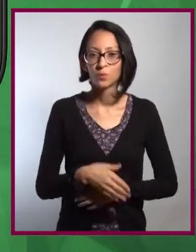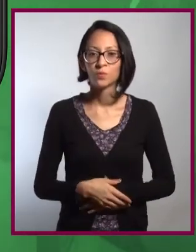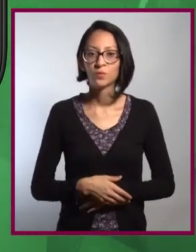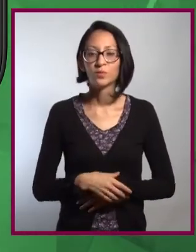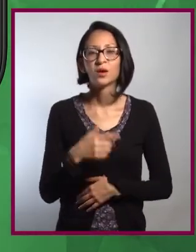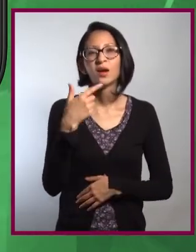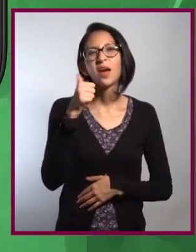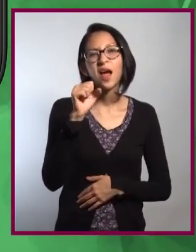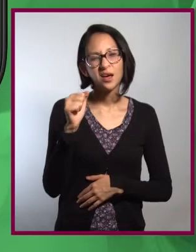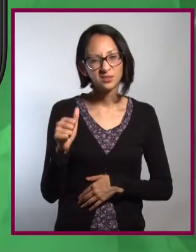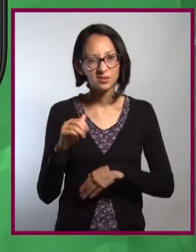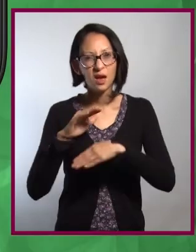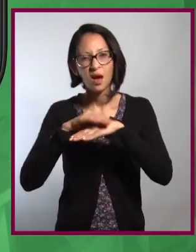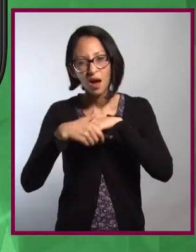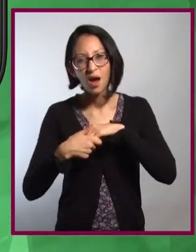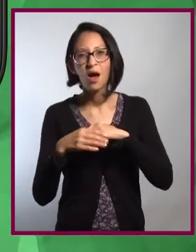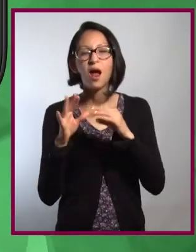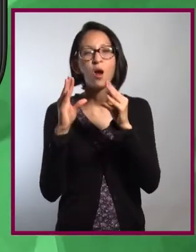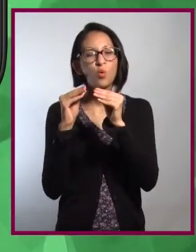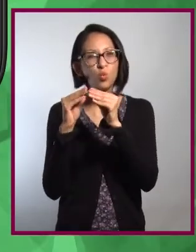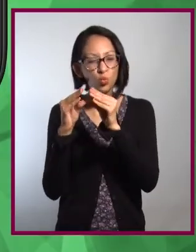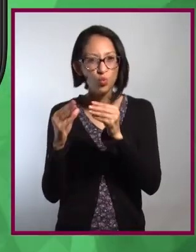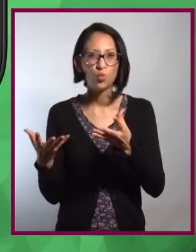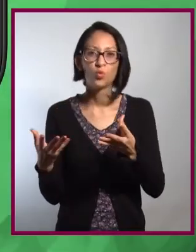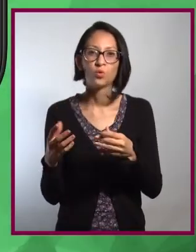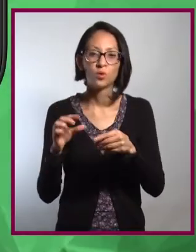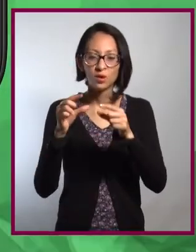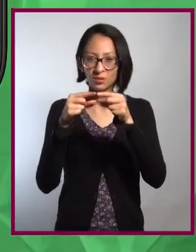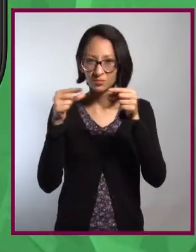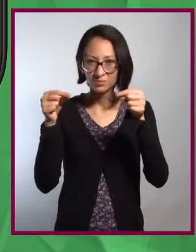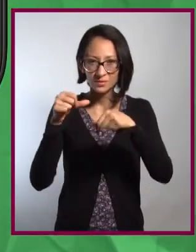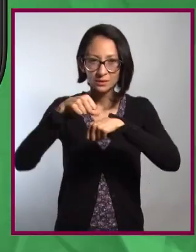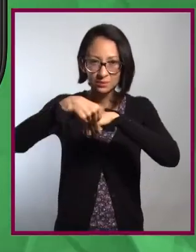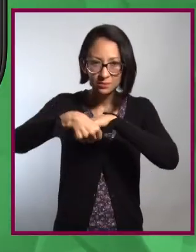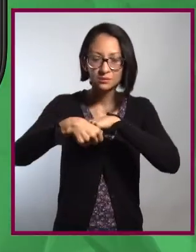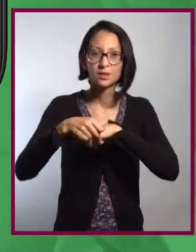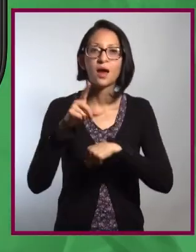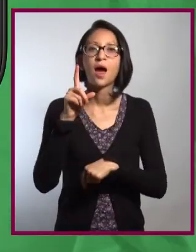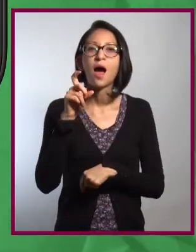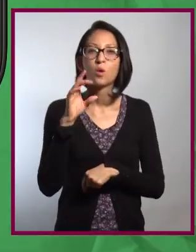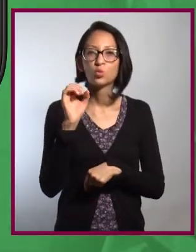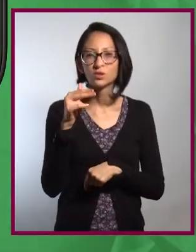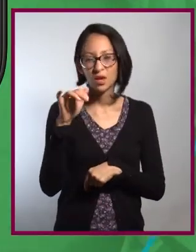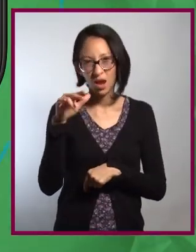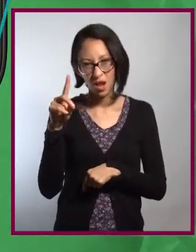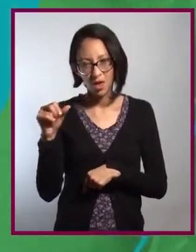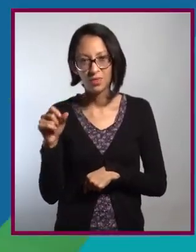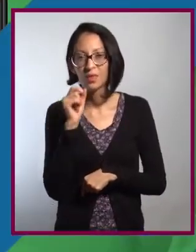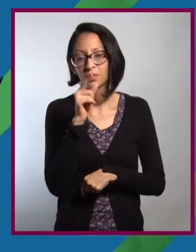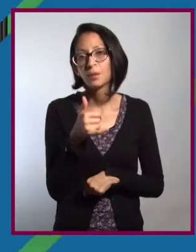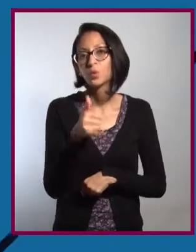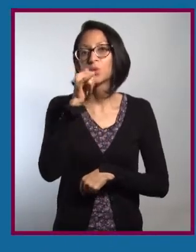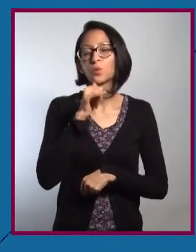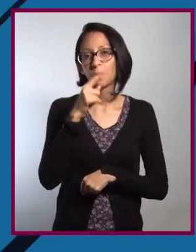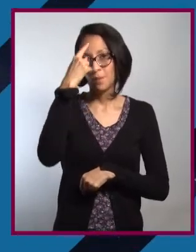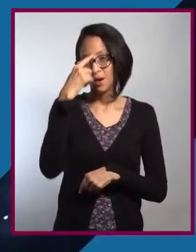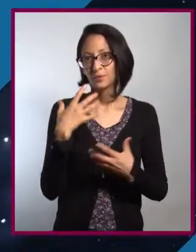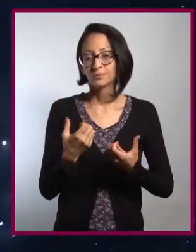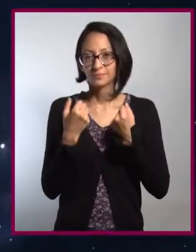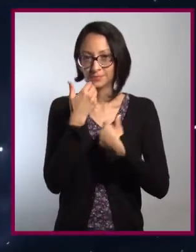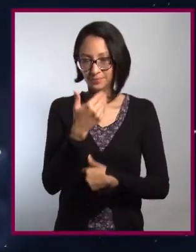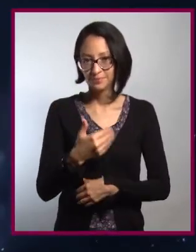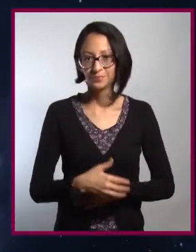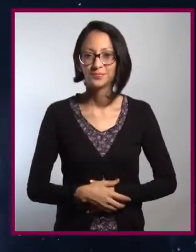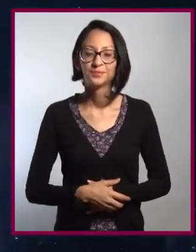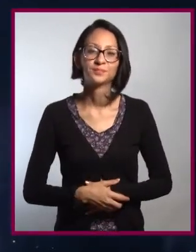gasas, algodón, curitas, alcohol, agua oxigenada y alguna bebida hidratante.